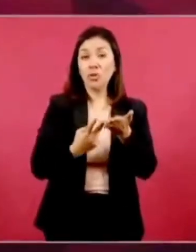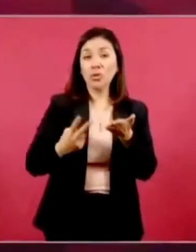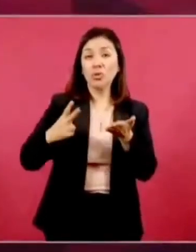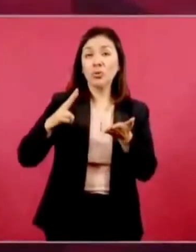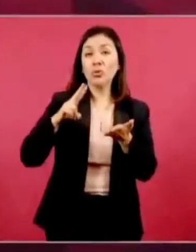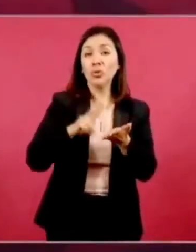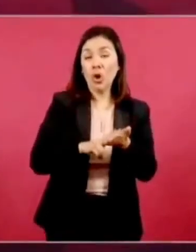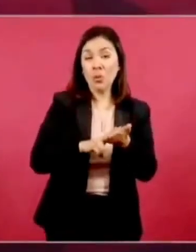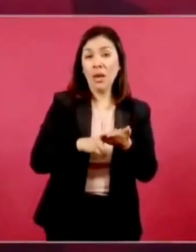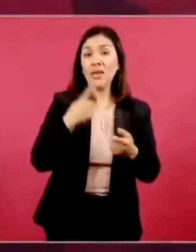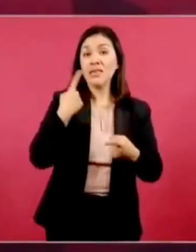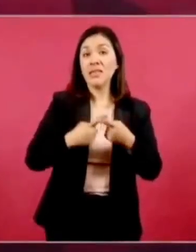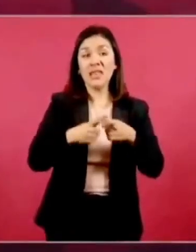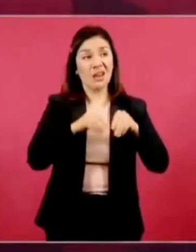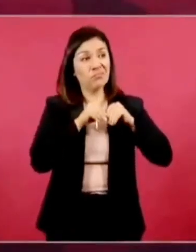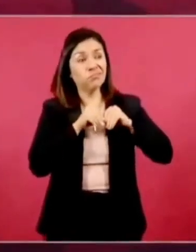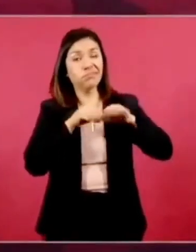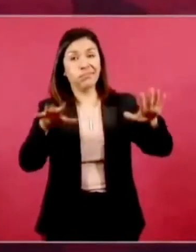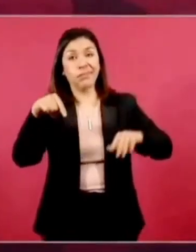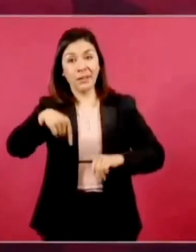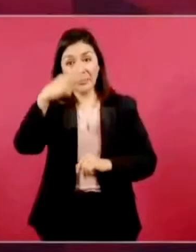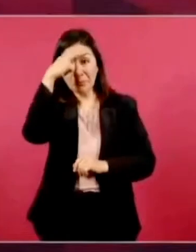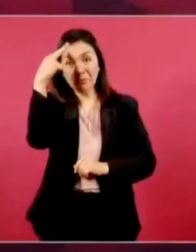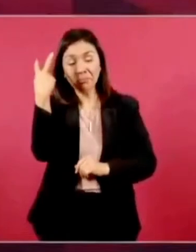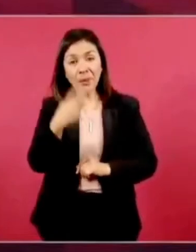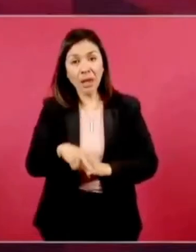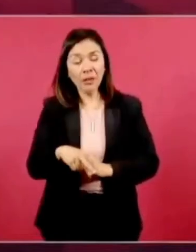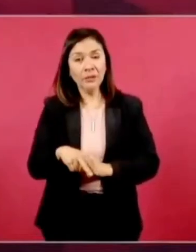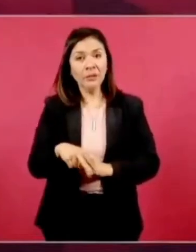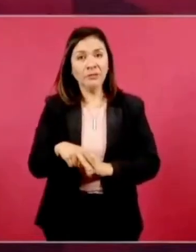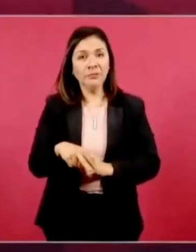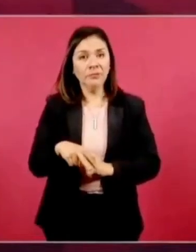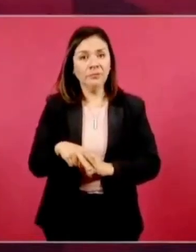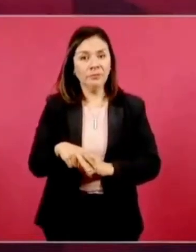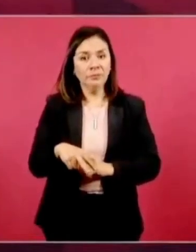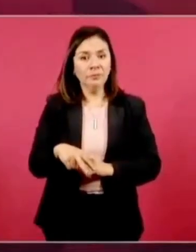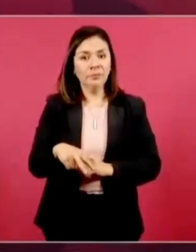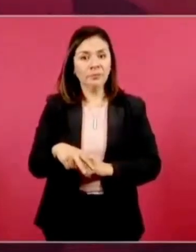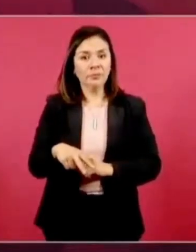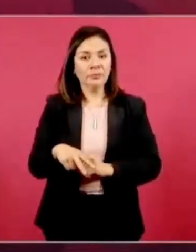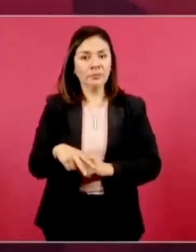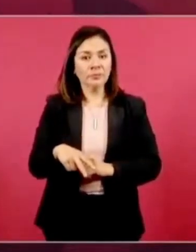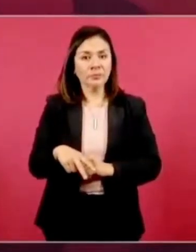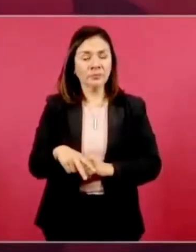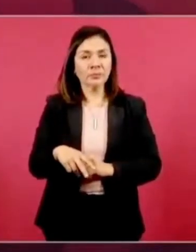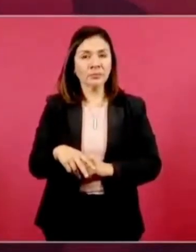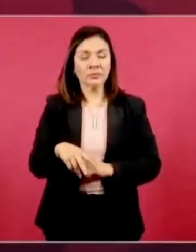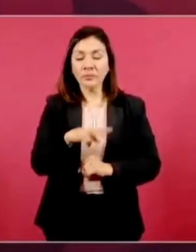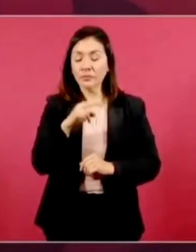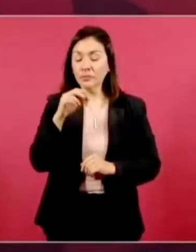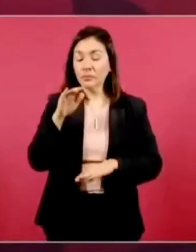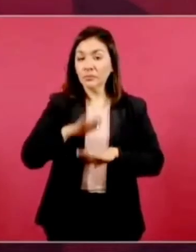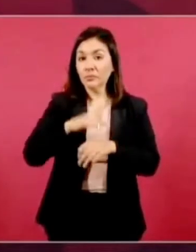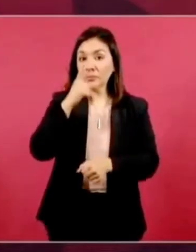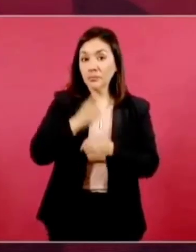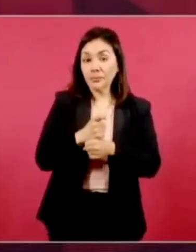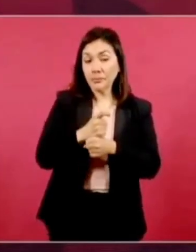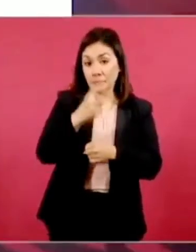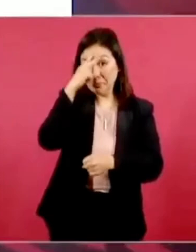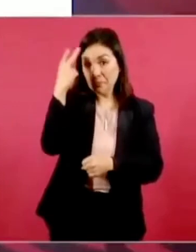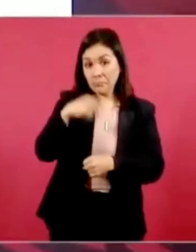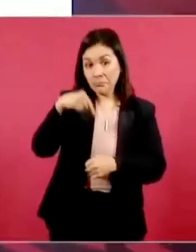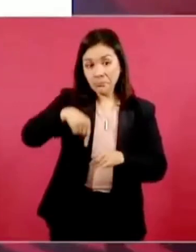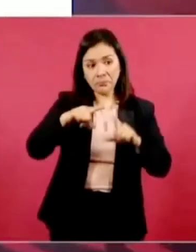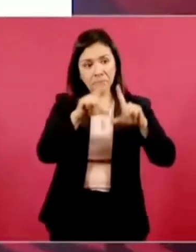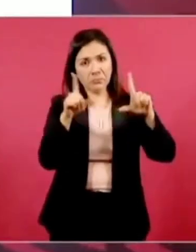de los que difundieron en México o que supuestamente vieron en México. Quiere decir que en